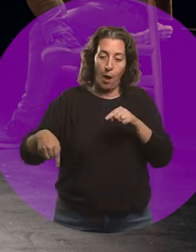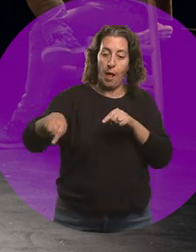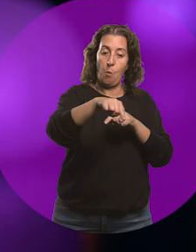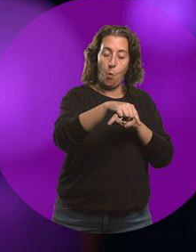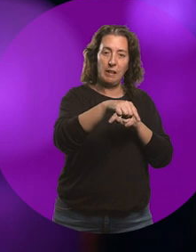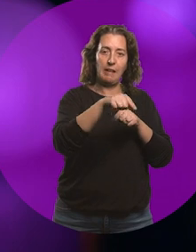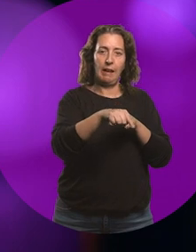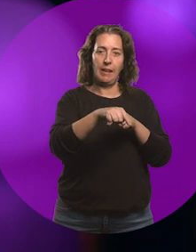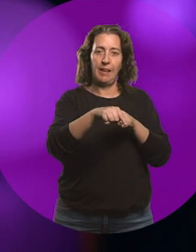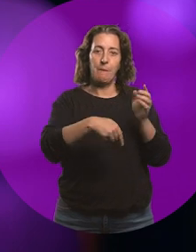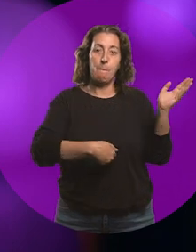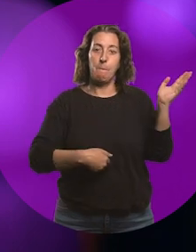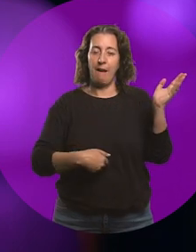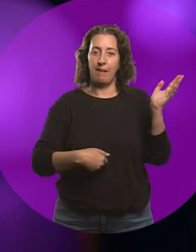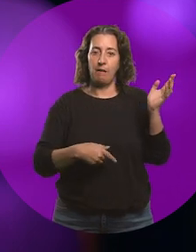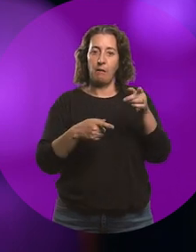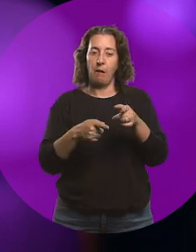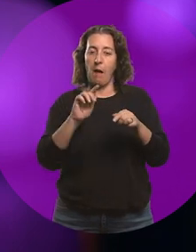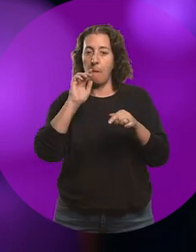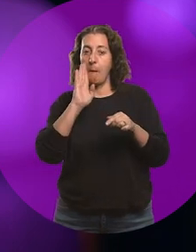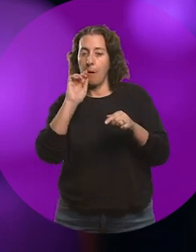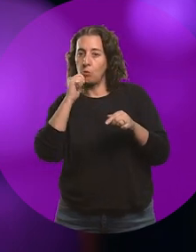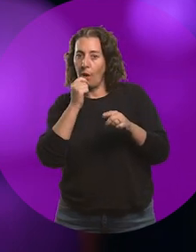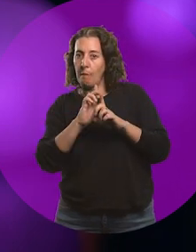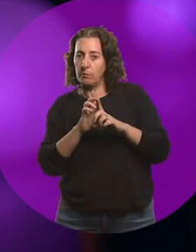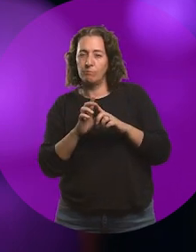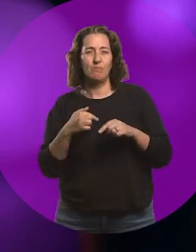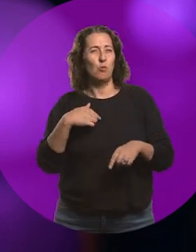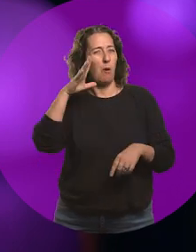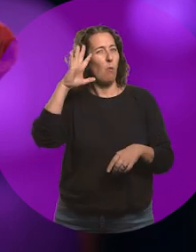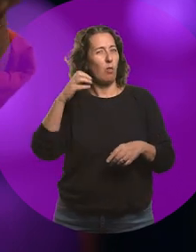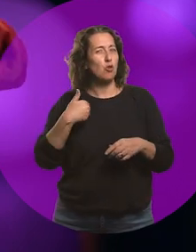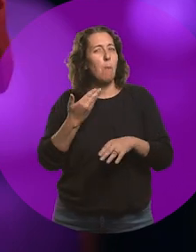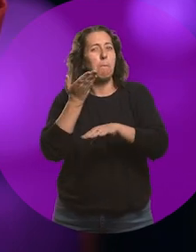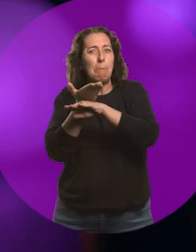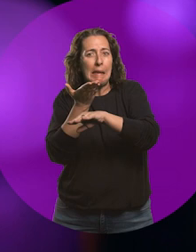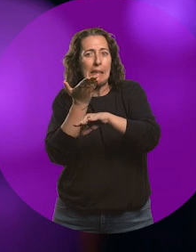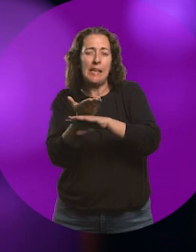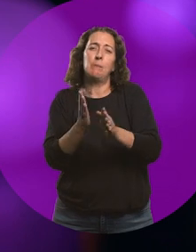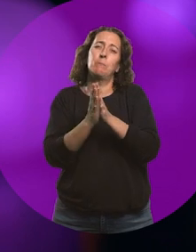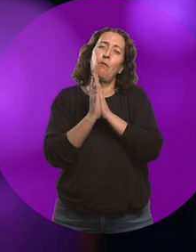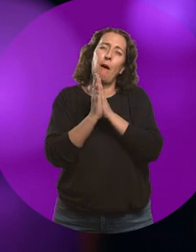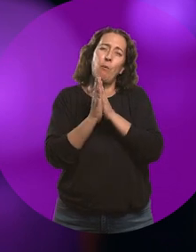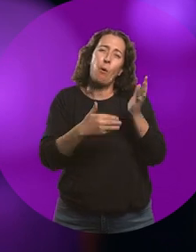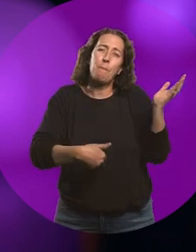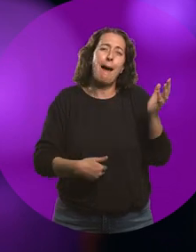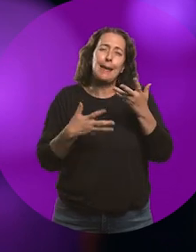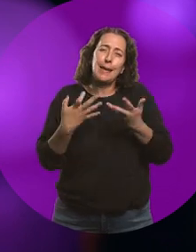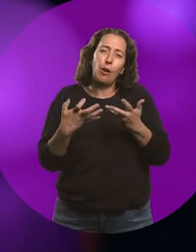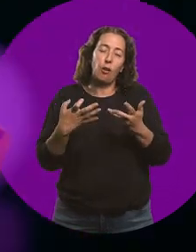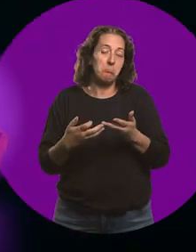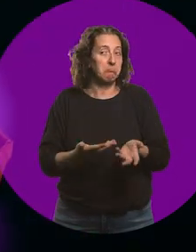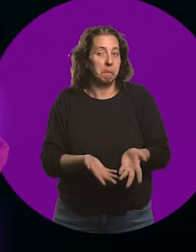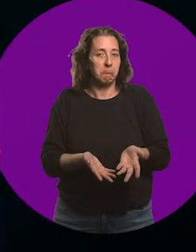va a hacer ballet. No tengo ese recuerdo de haber pedido para bailar o de ser una niña que bailaba en su casa. No lo tengo, capaz que sí,